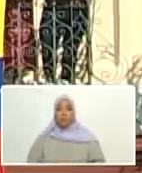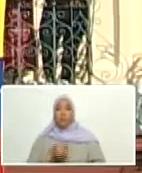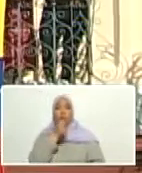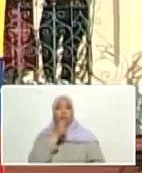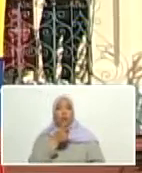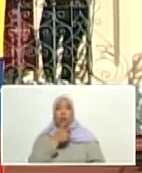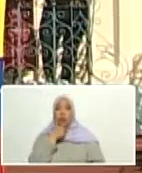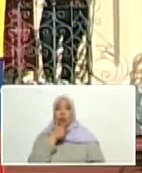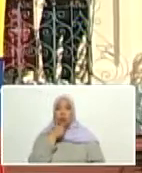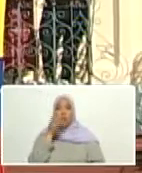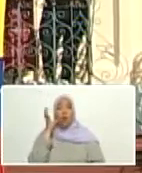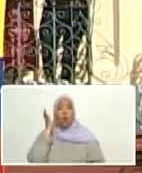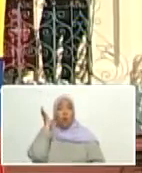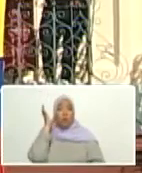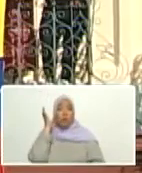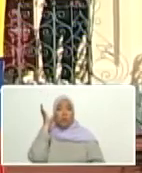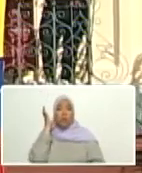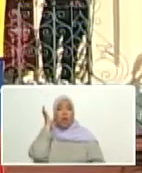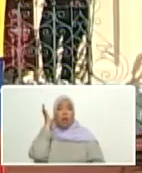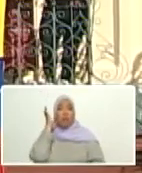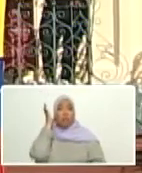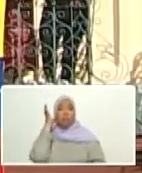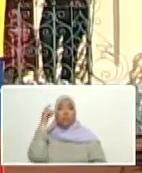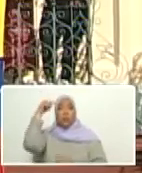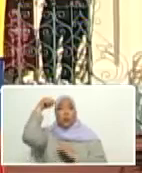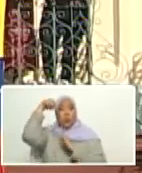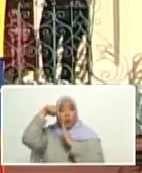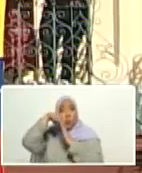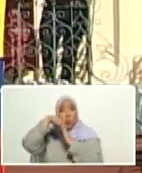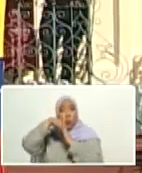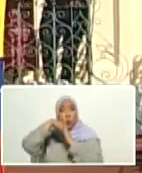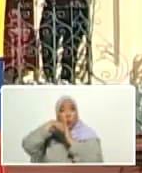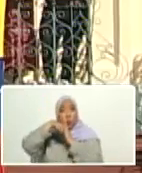Maravillosamente consciente. Y